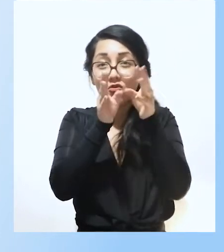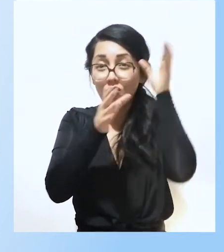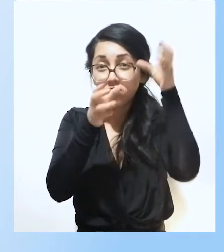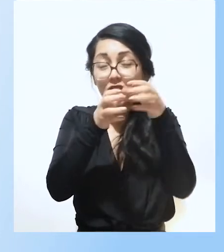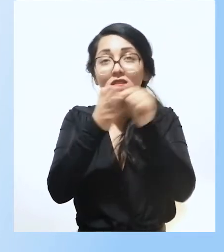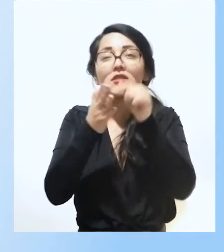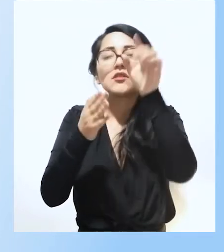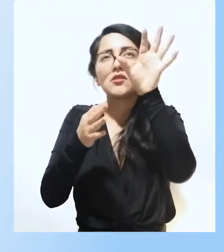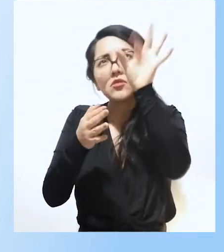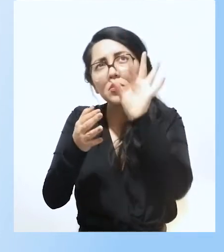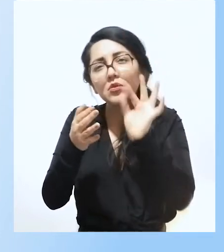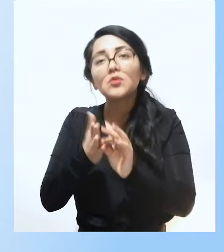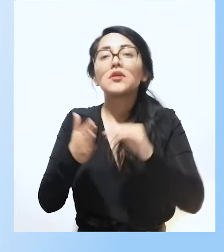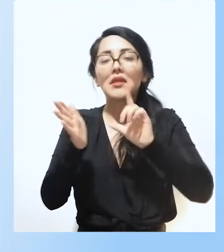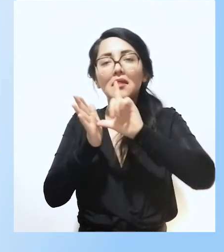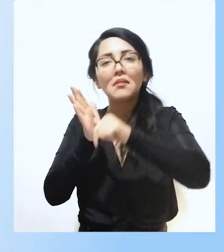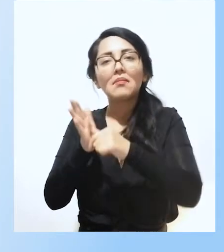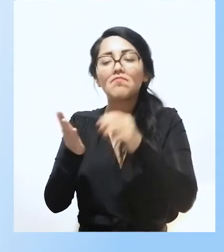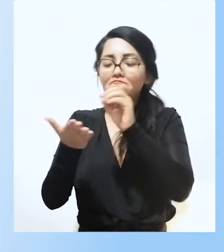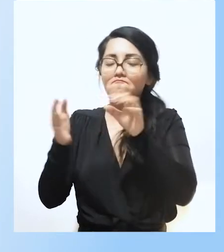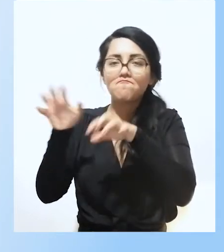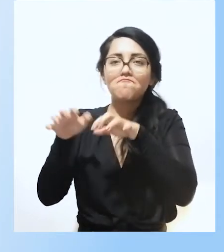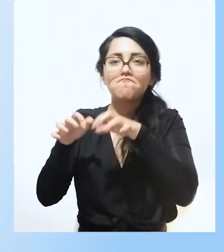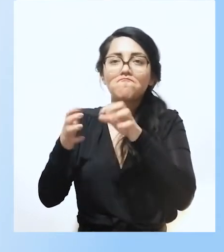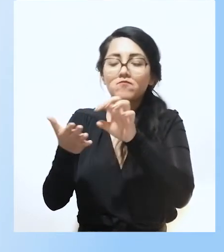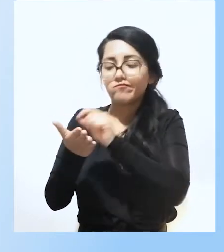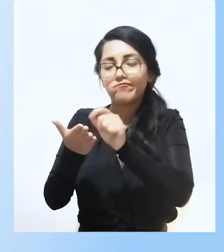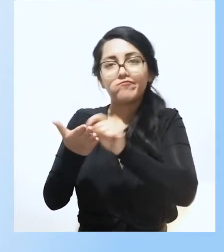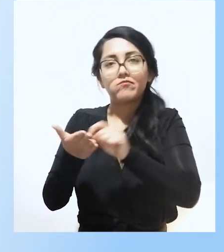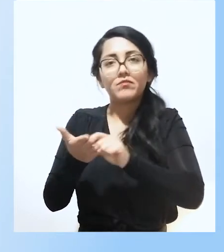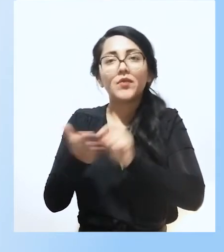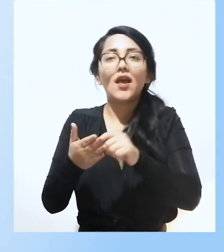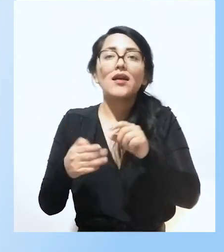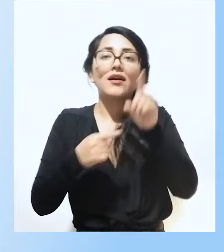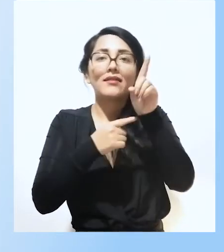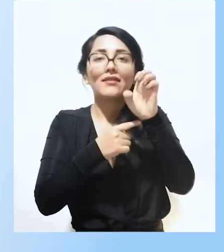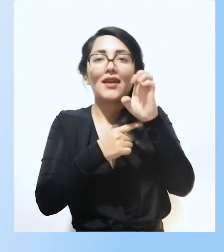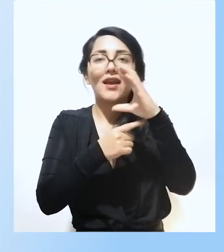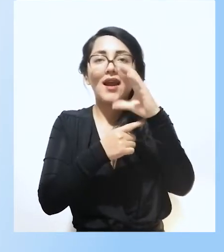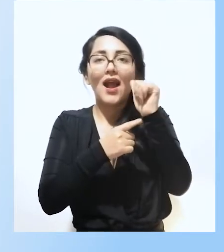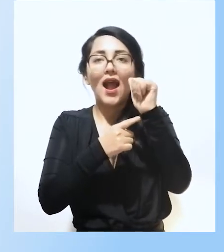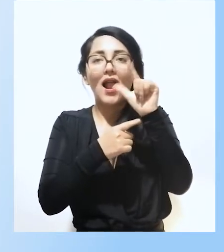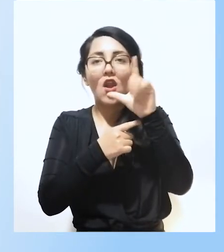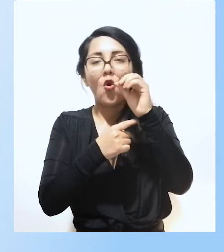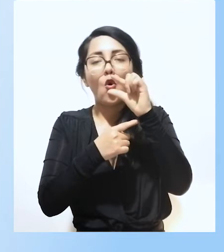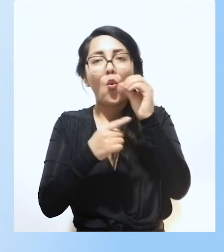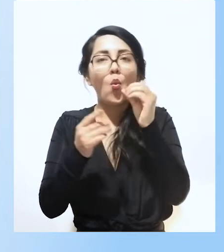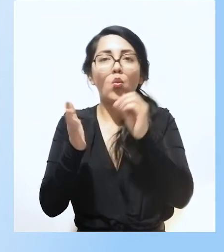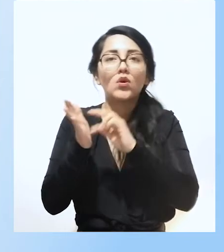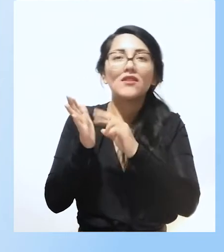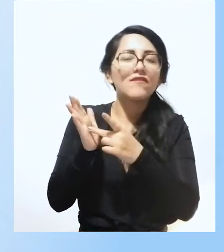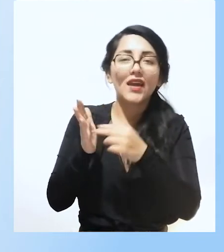decálogo sencillo que fue muy conocido y distribuido en Europa. Y como muestra un